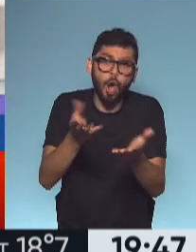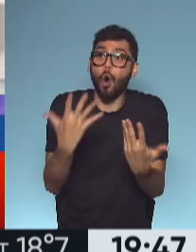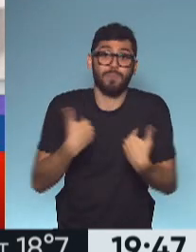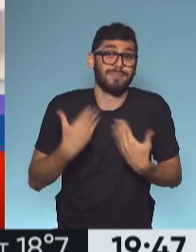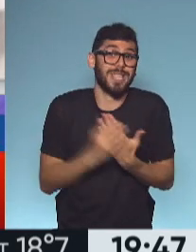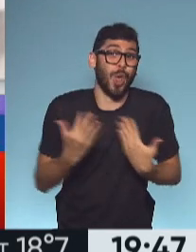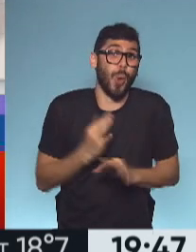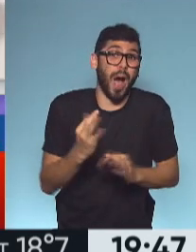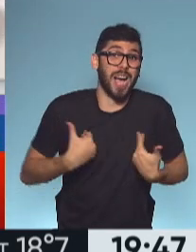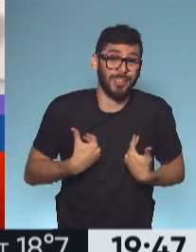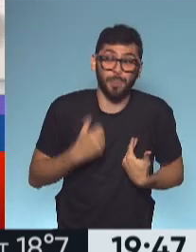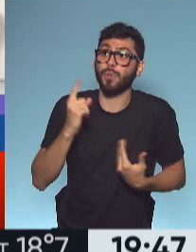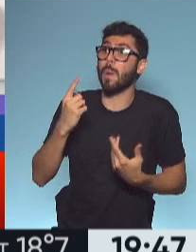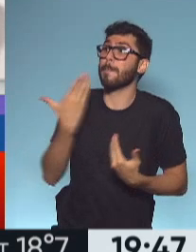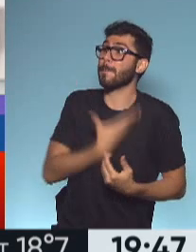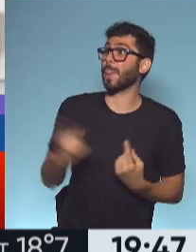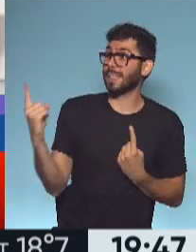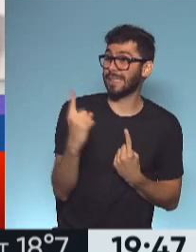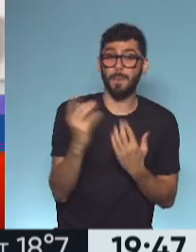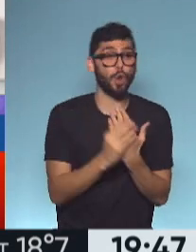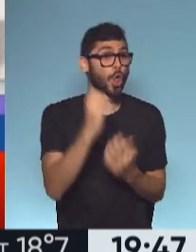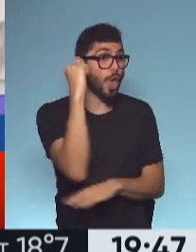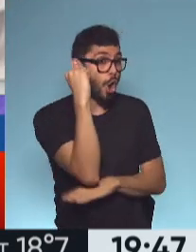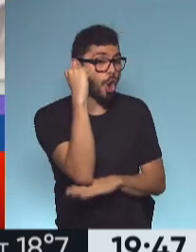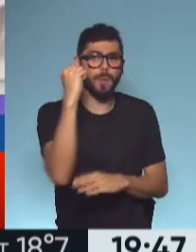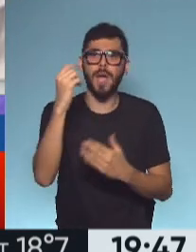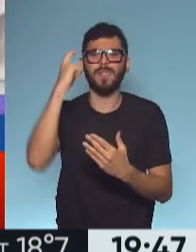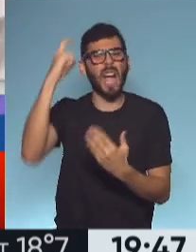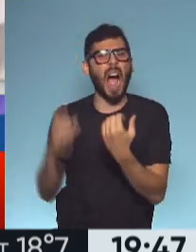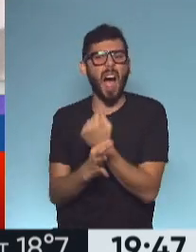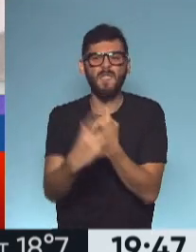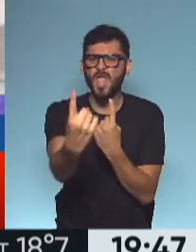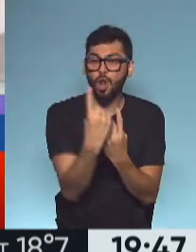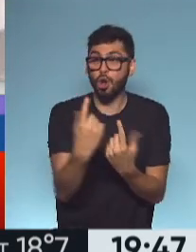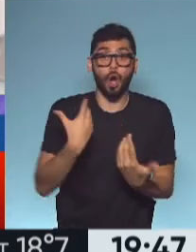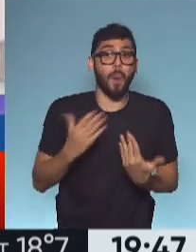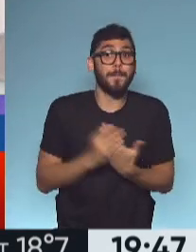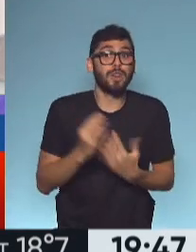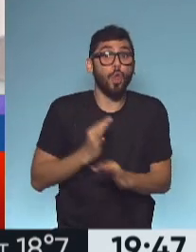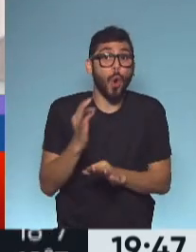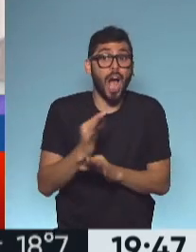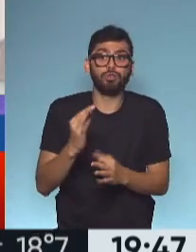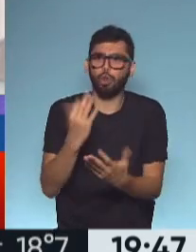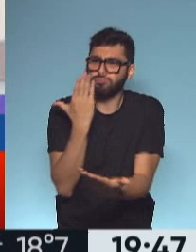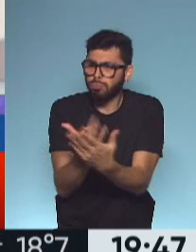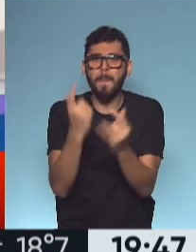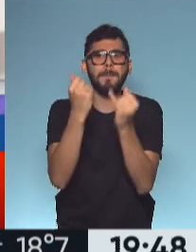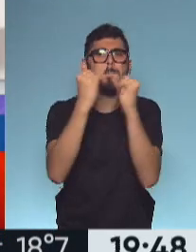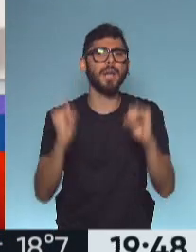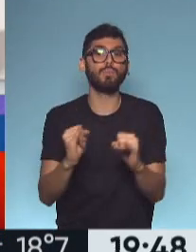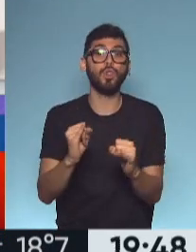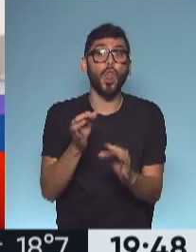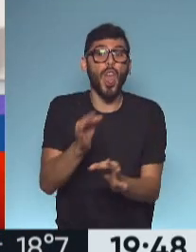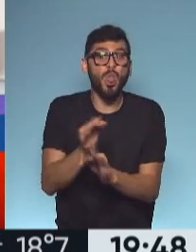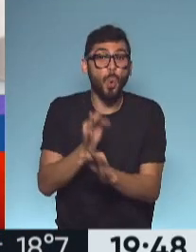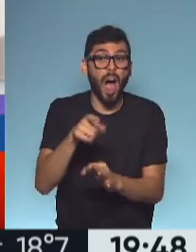sentamos con el presidente y con el ministro de Economía, con el jefe de gabinete, el ministro de Educación tiene que defender el presupuesto educativo. Cuestión